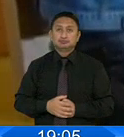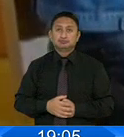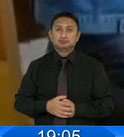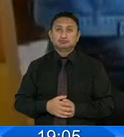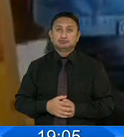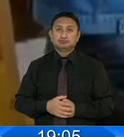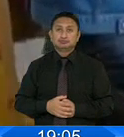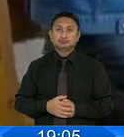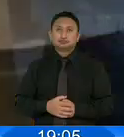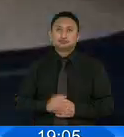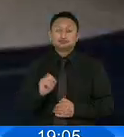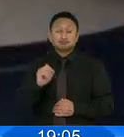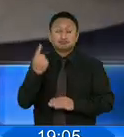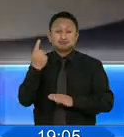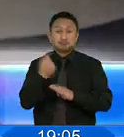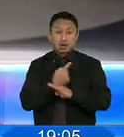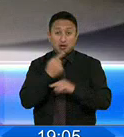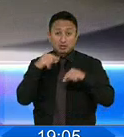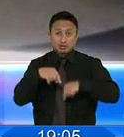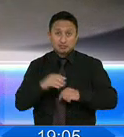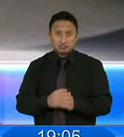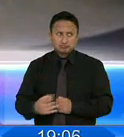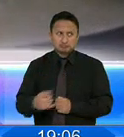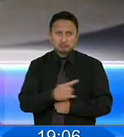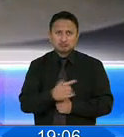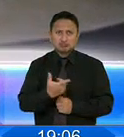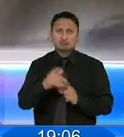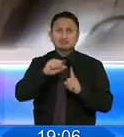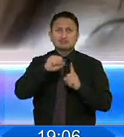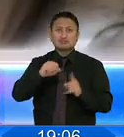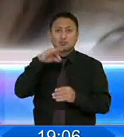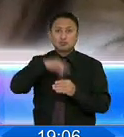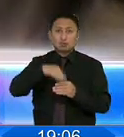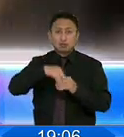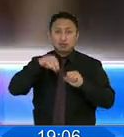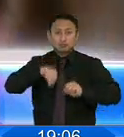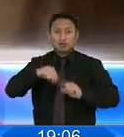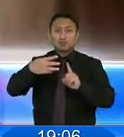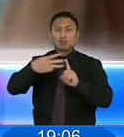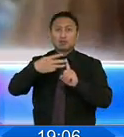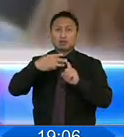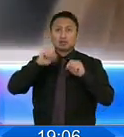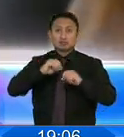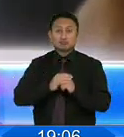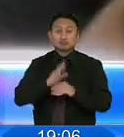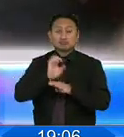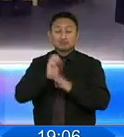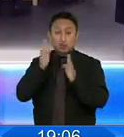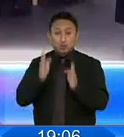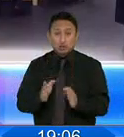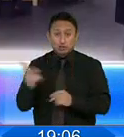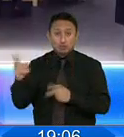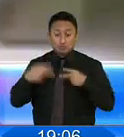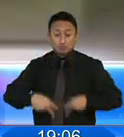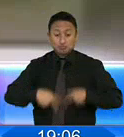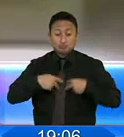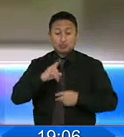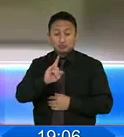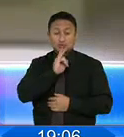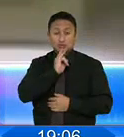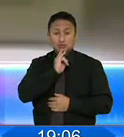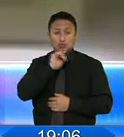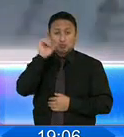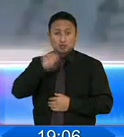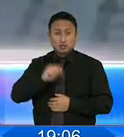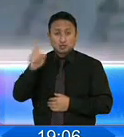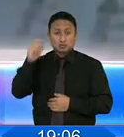un hito histórico, así se calificó al sistema de votación telemática que facilitará a los ecuatorianos residentes en los Estados Unidos